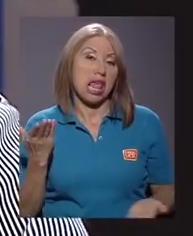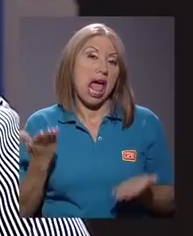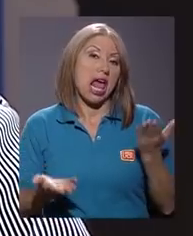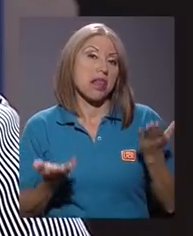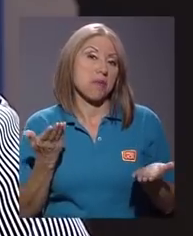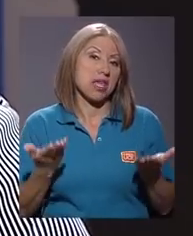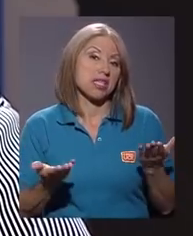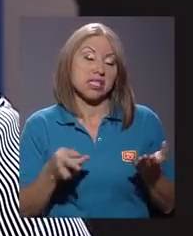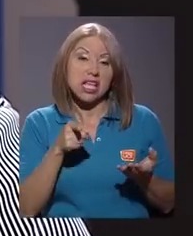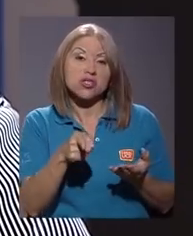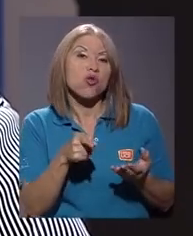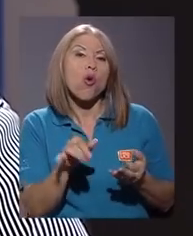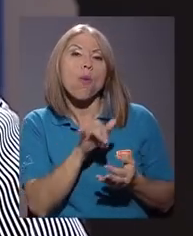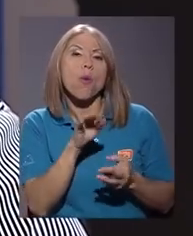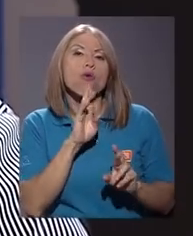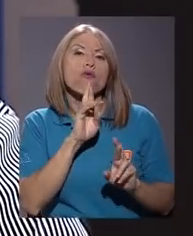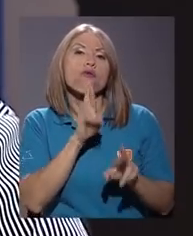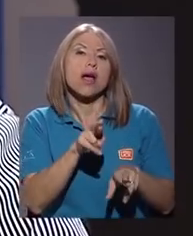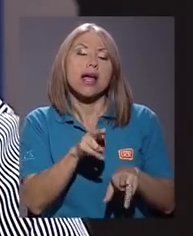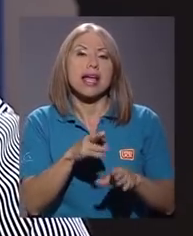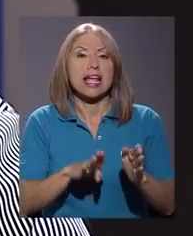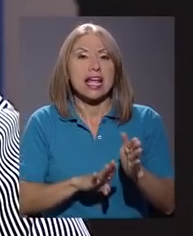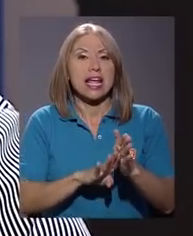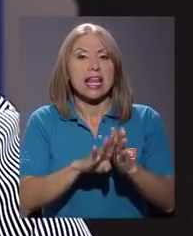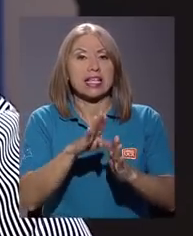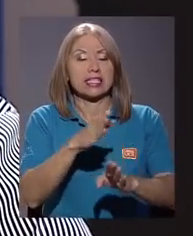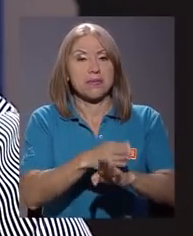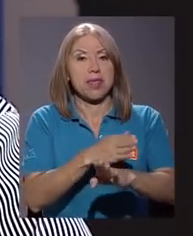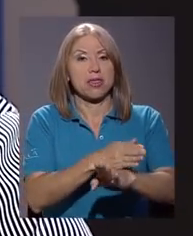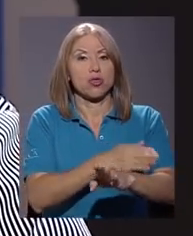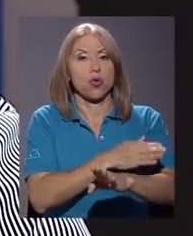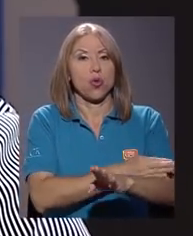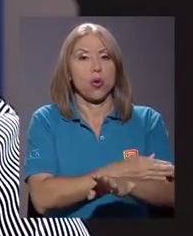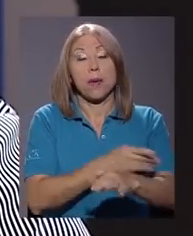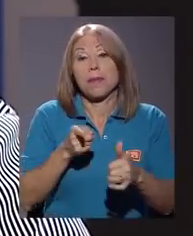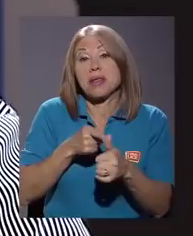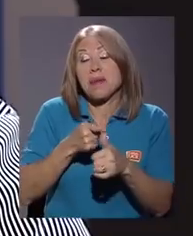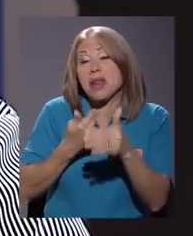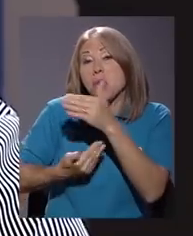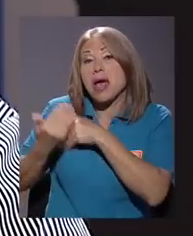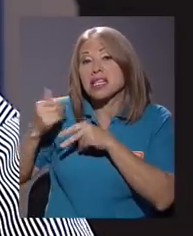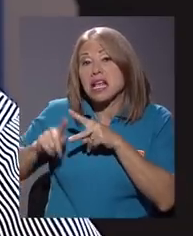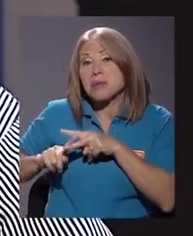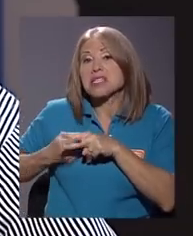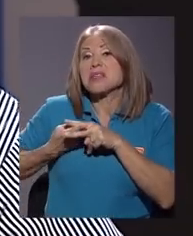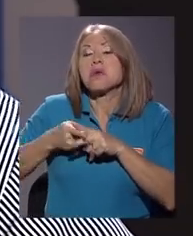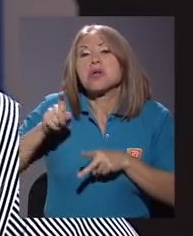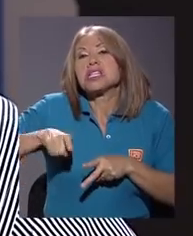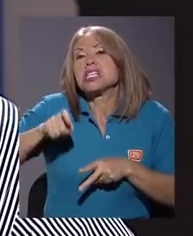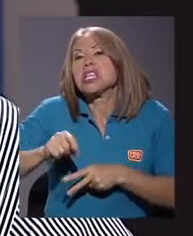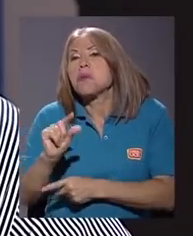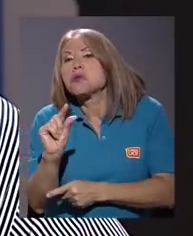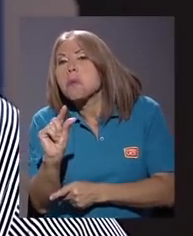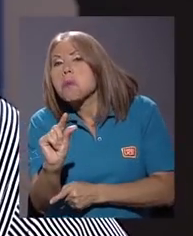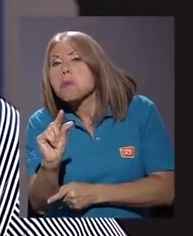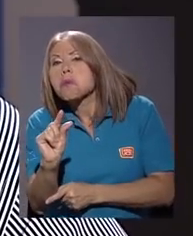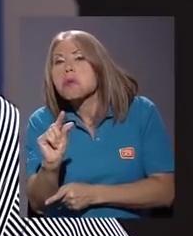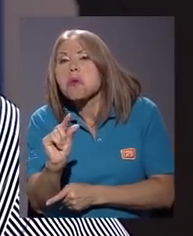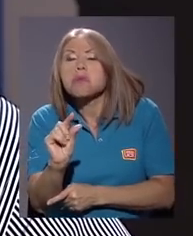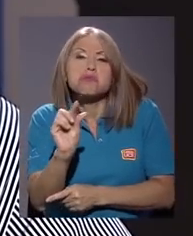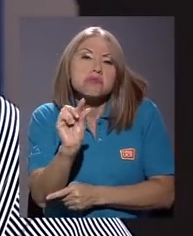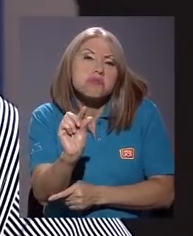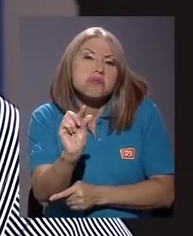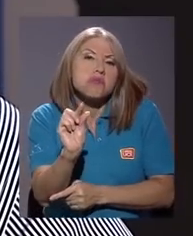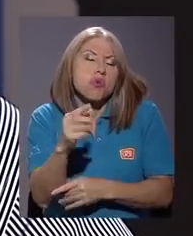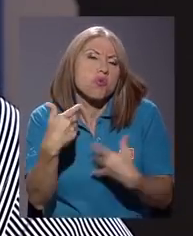del crecimiento verdad al principio necesitamos mucho menos recursos verdad primeros el primer año necesit